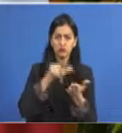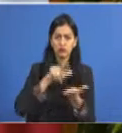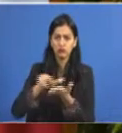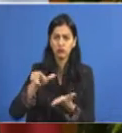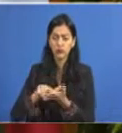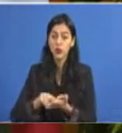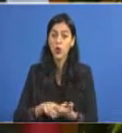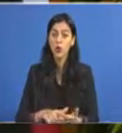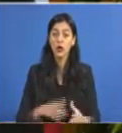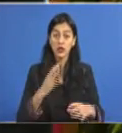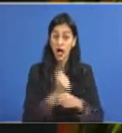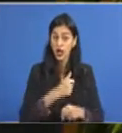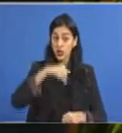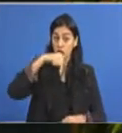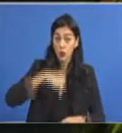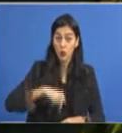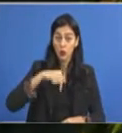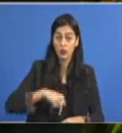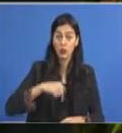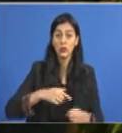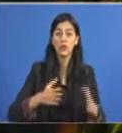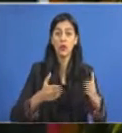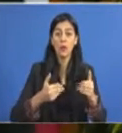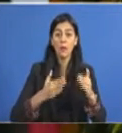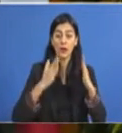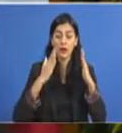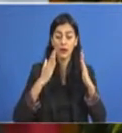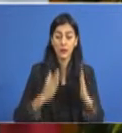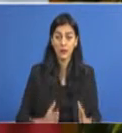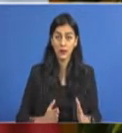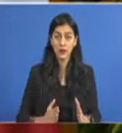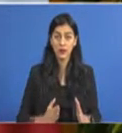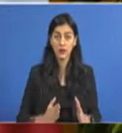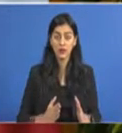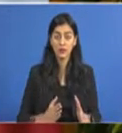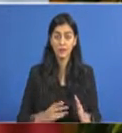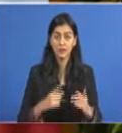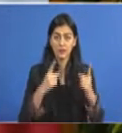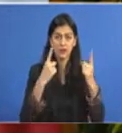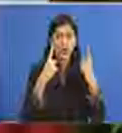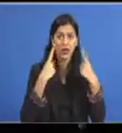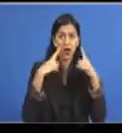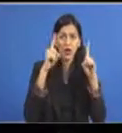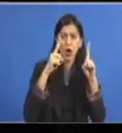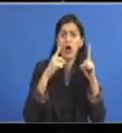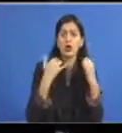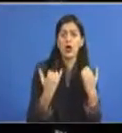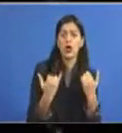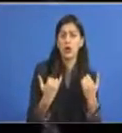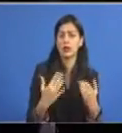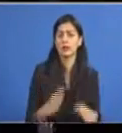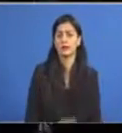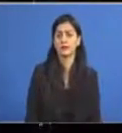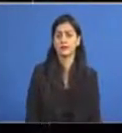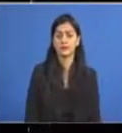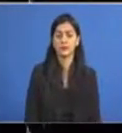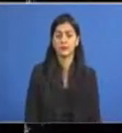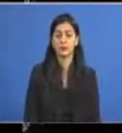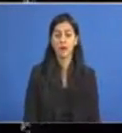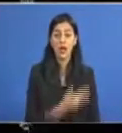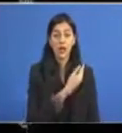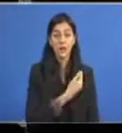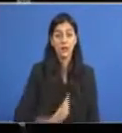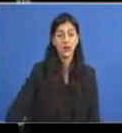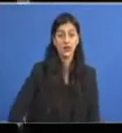hoy y lo que hemos estado haciendo los panameños para llegar donde hemos llegado. El presidente señaló que hay que ser